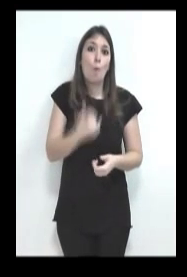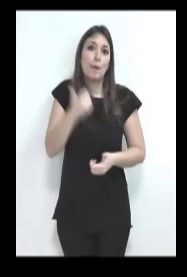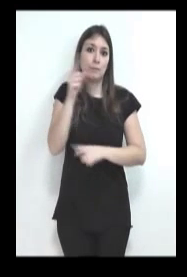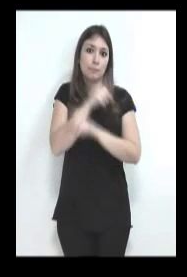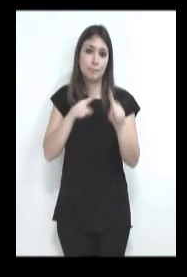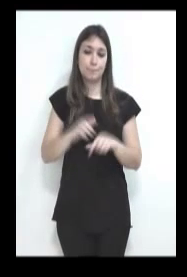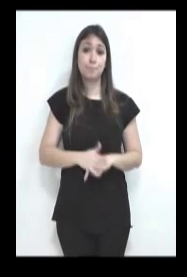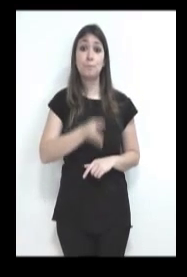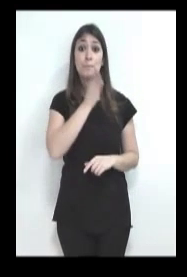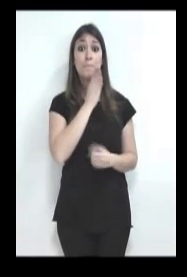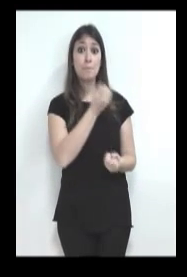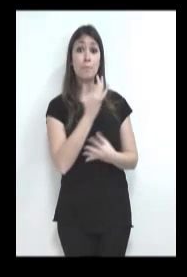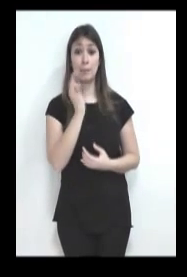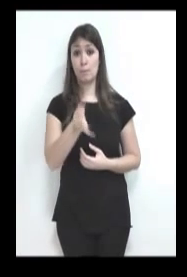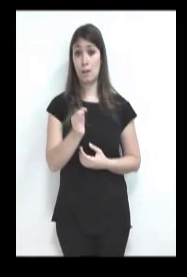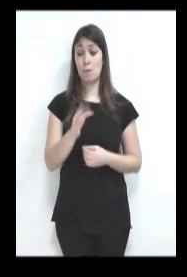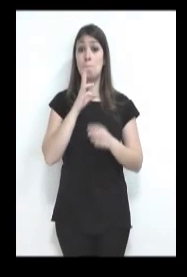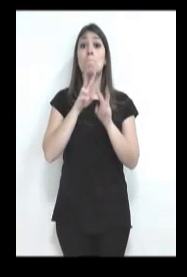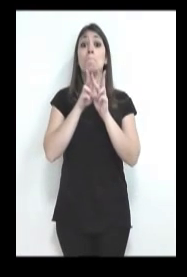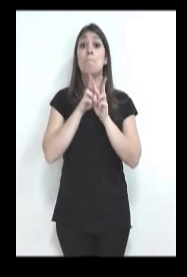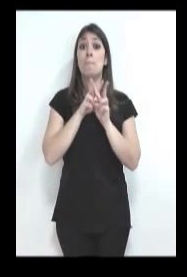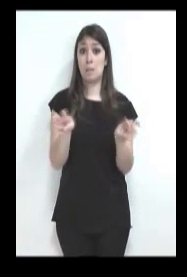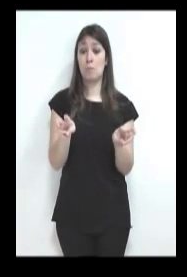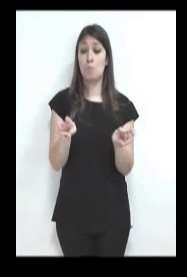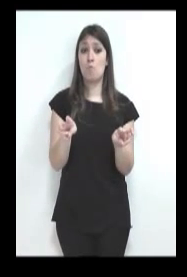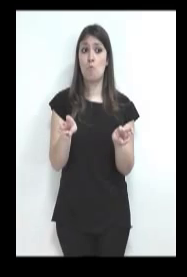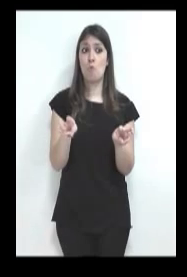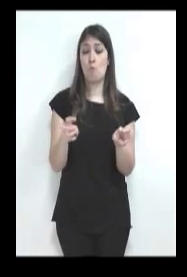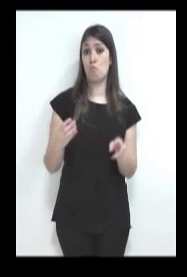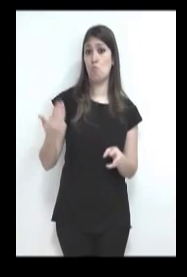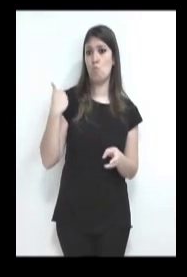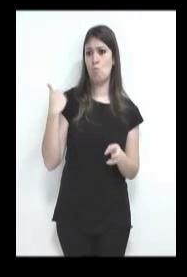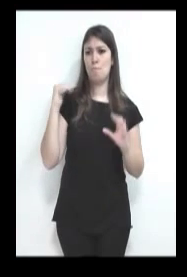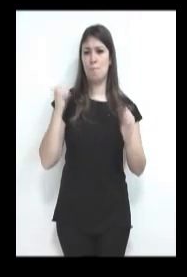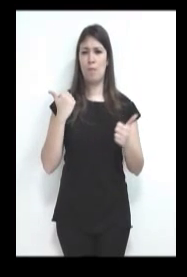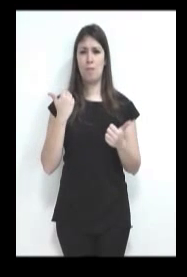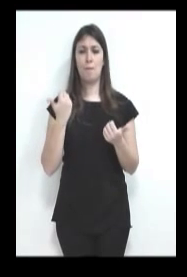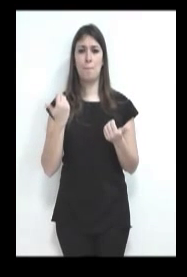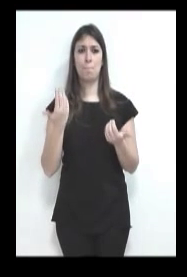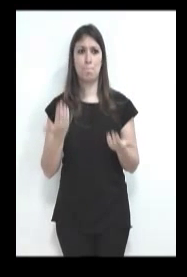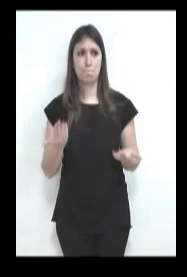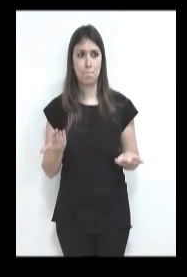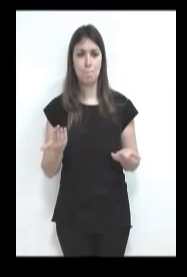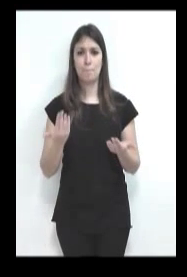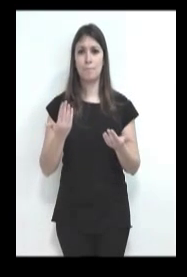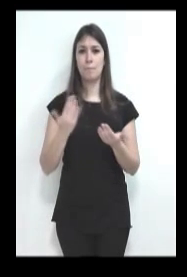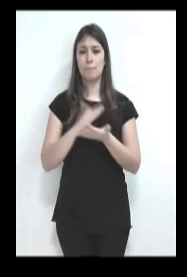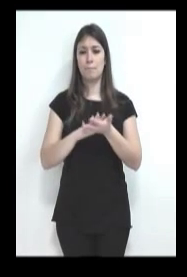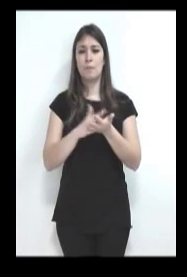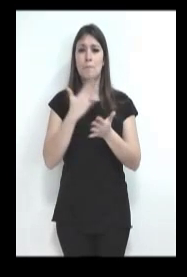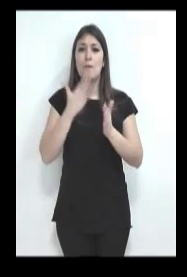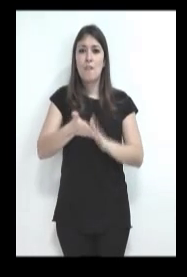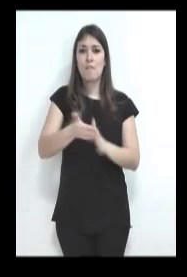Como señalabas, efectivamente, al principio cuando se están empezando a poner las primeras